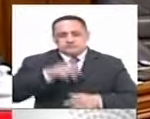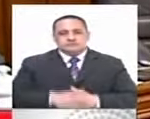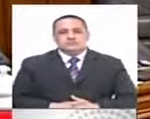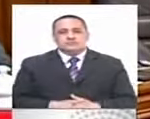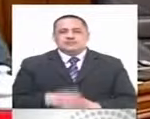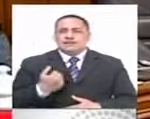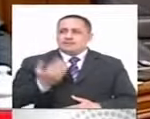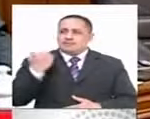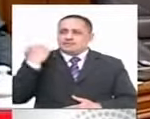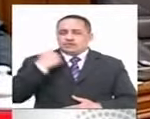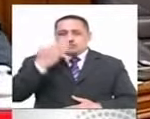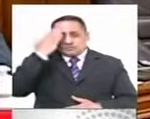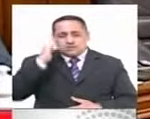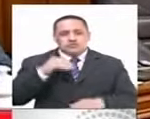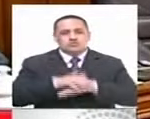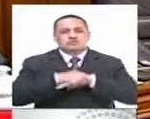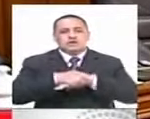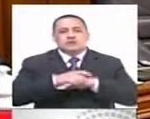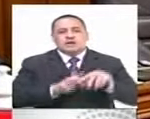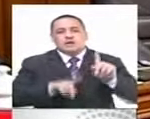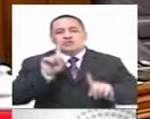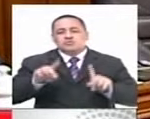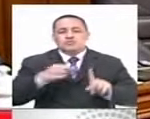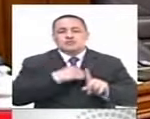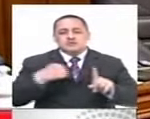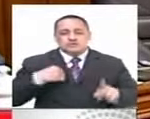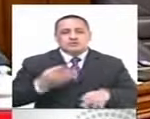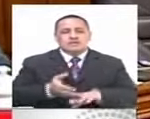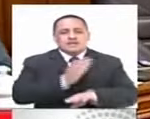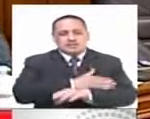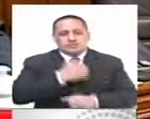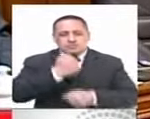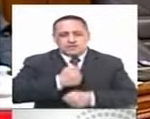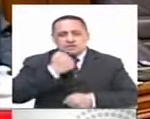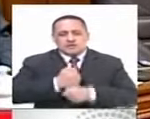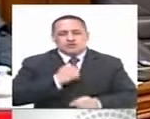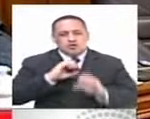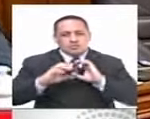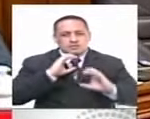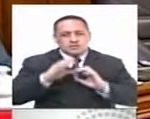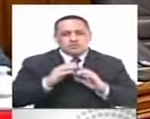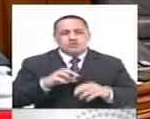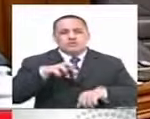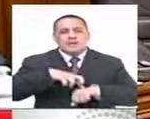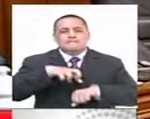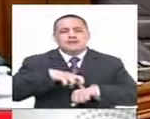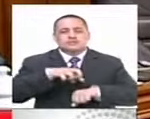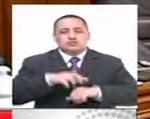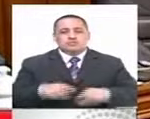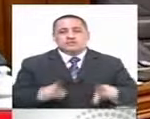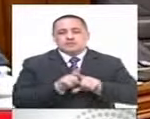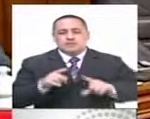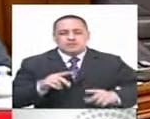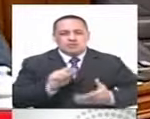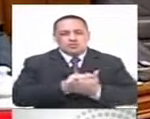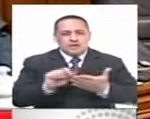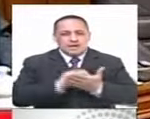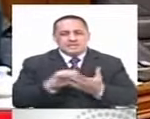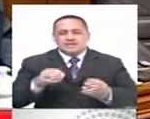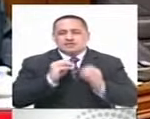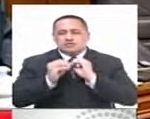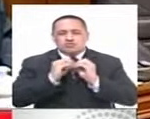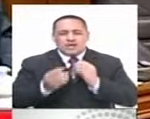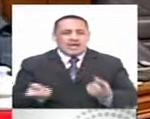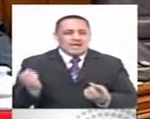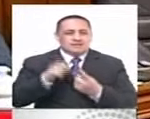Hace algunos días, yo debo saludar a uno de los ministros con quienes hemos venido trabajando y hemos estado en Pasco. Y hay una agenda que no se ha resuelto